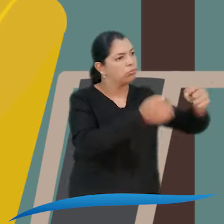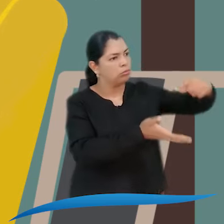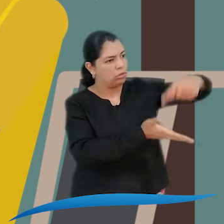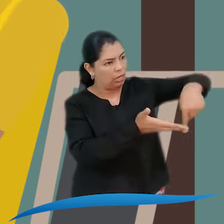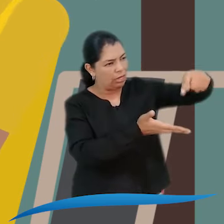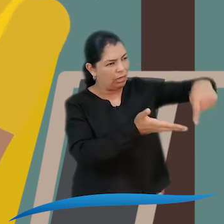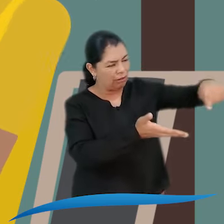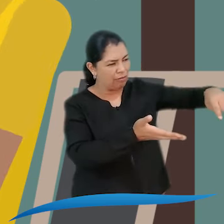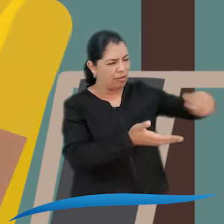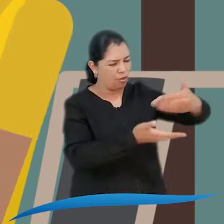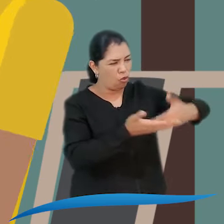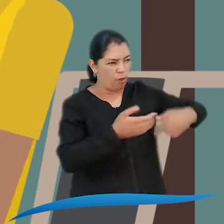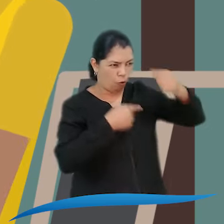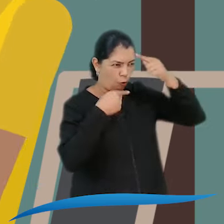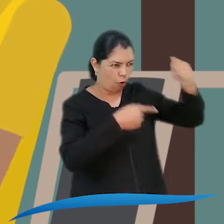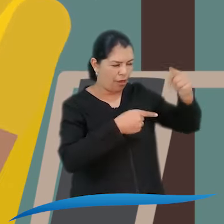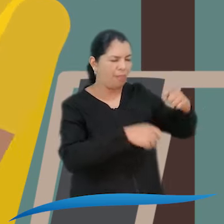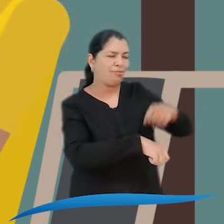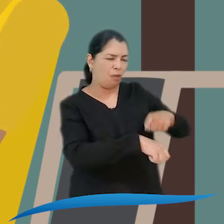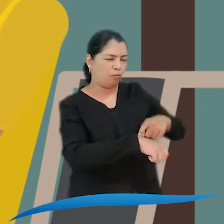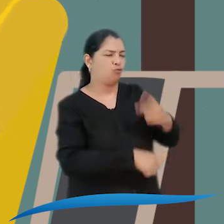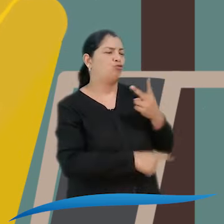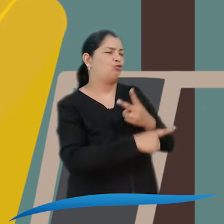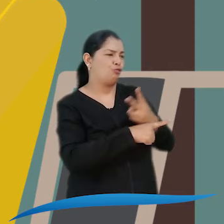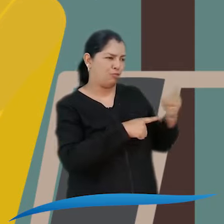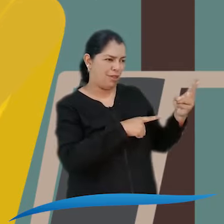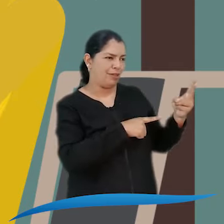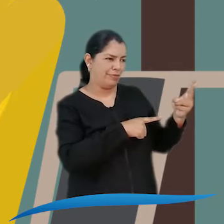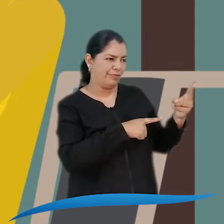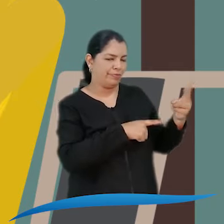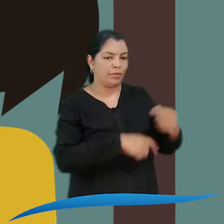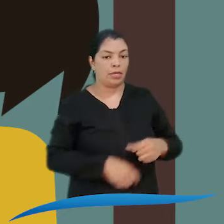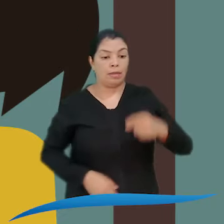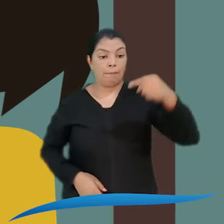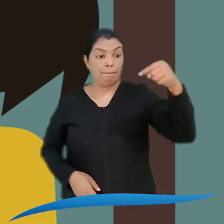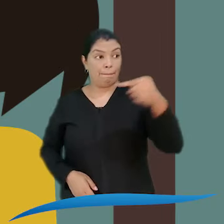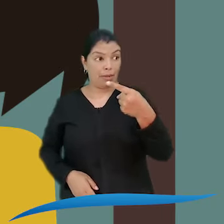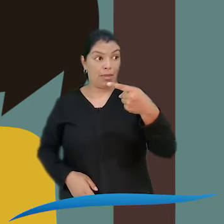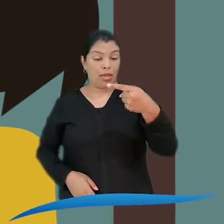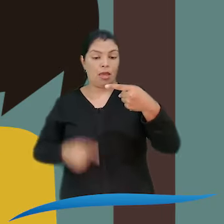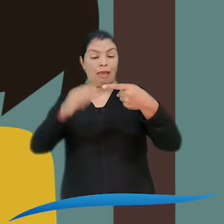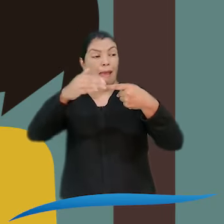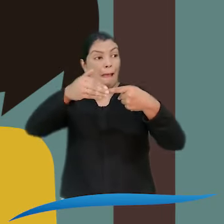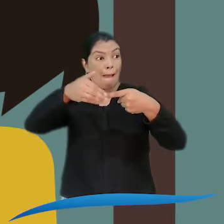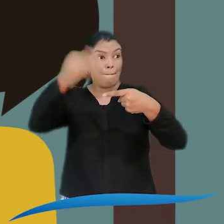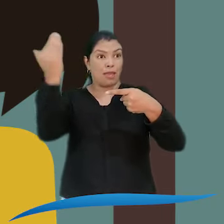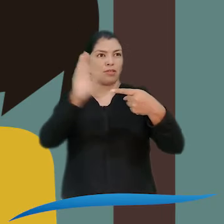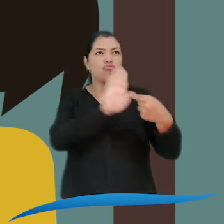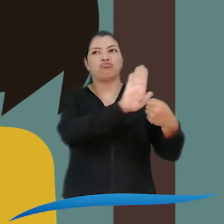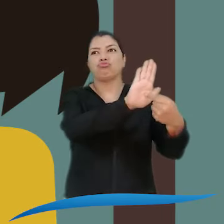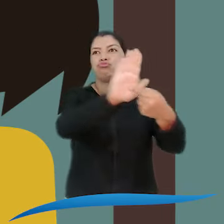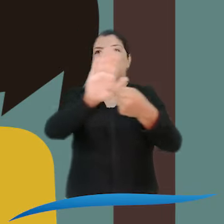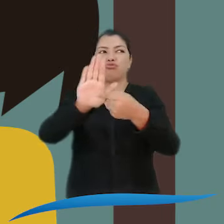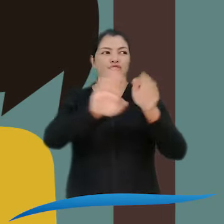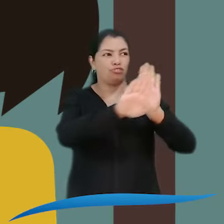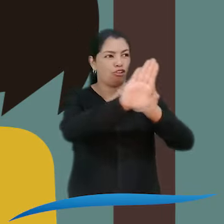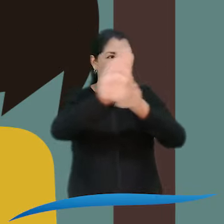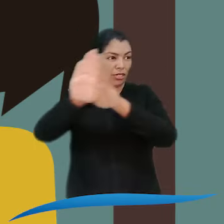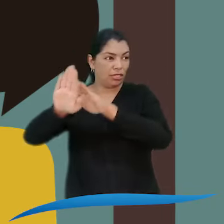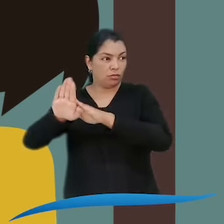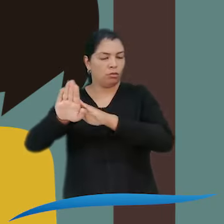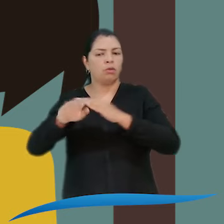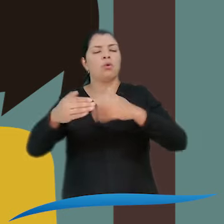y gestionar la firma del alcalde para un acto administrativo, la fecha de inicio del proceso y de la primera